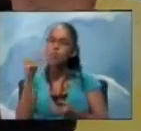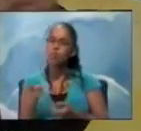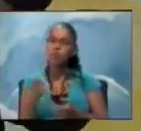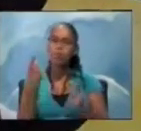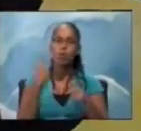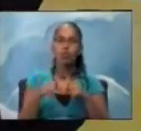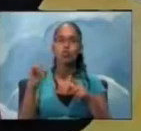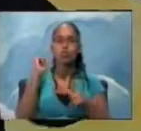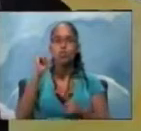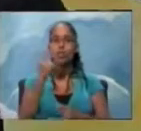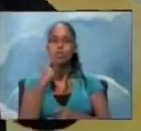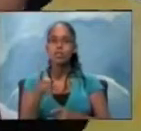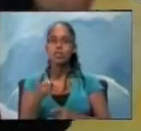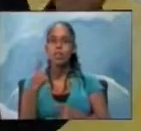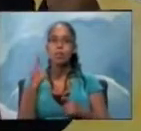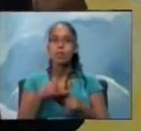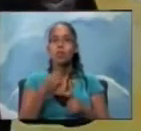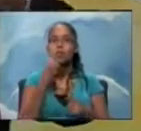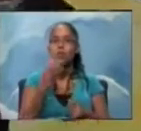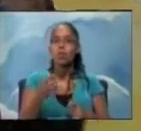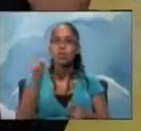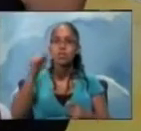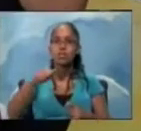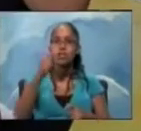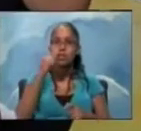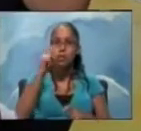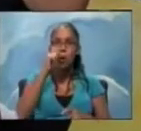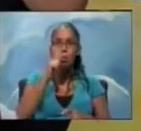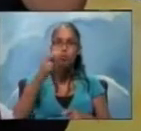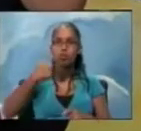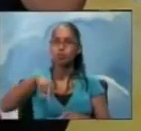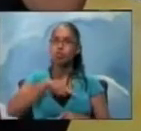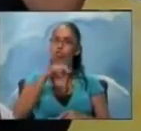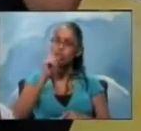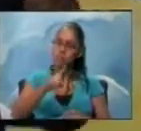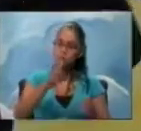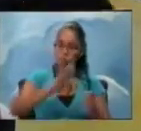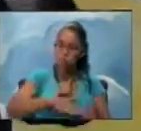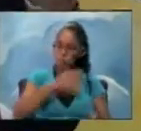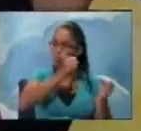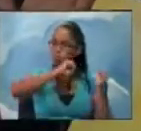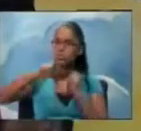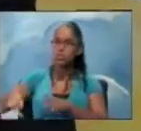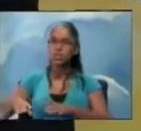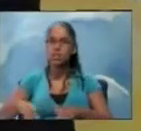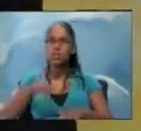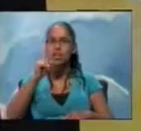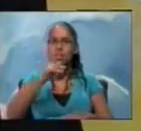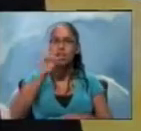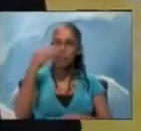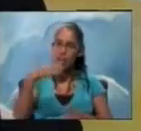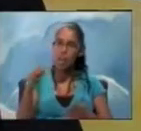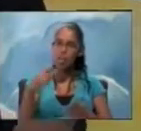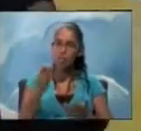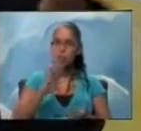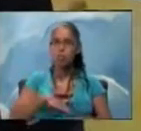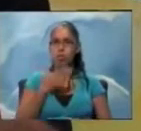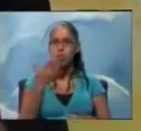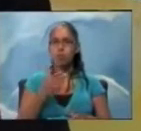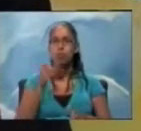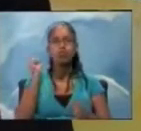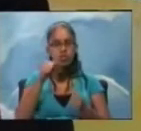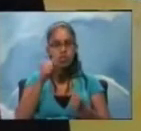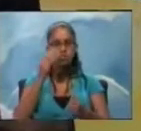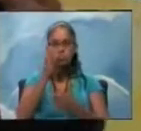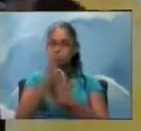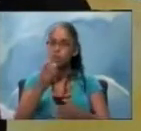otro y le decía, pero bueno, si Pablo lo echa, nosotros también podemos echarlo. Pero es que claro que podemos. Nos arriesgamos, vamos a